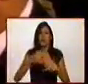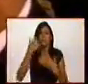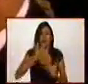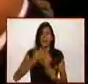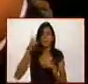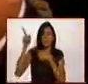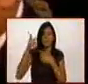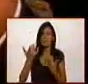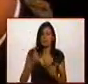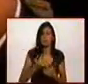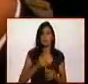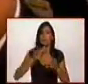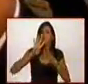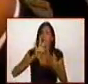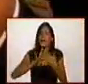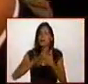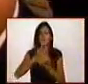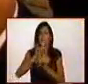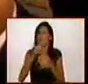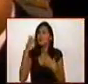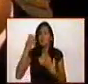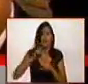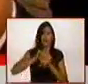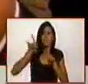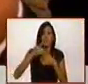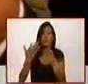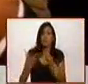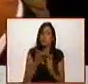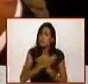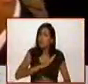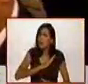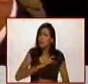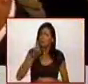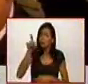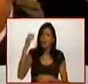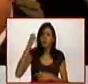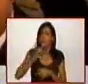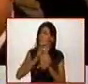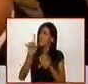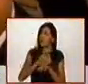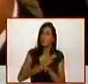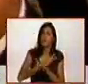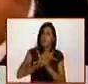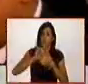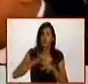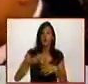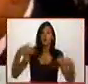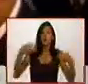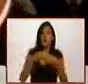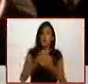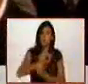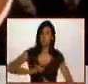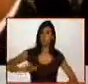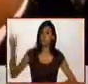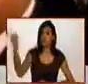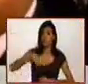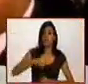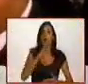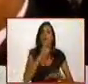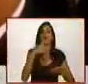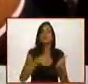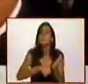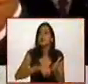Europa. Eso no es digno de Europa, no es digno de ustedes los europeos. Si un grupo de portugueses llegara a Venezuela sin